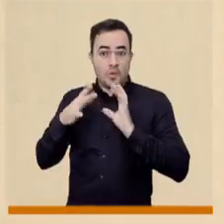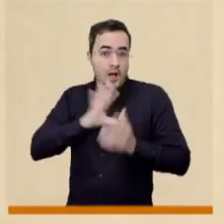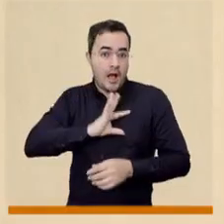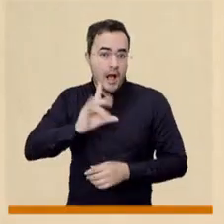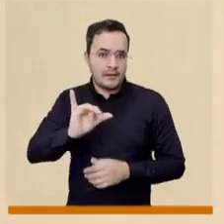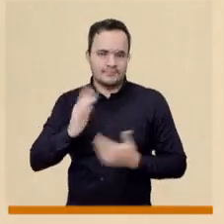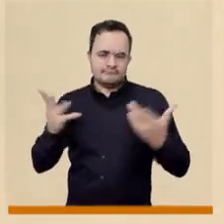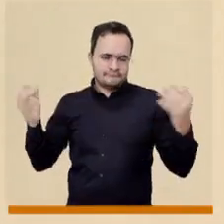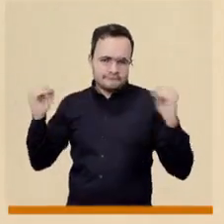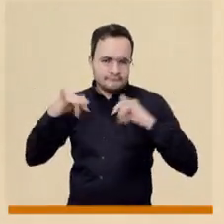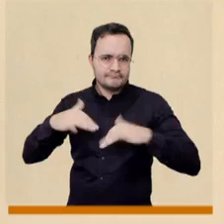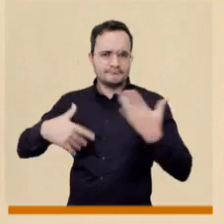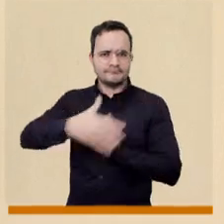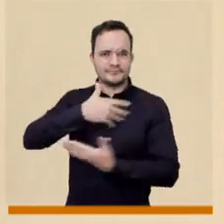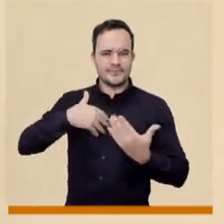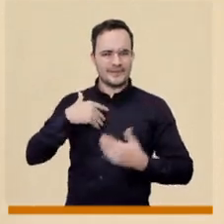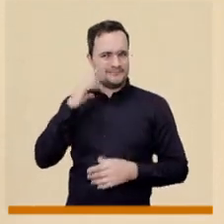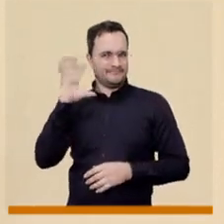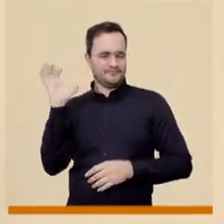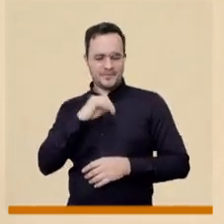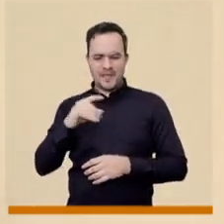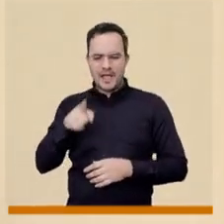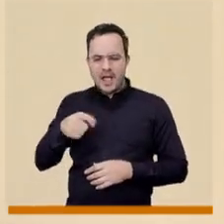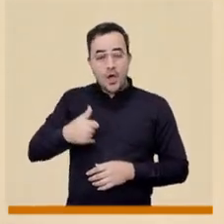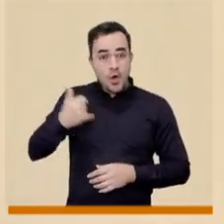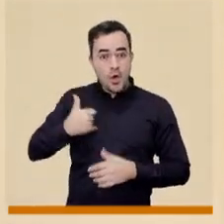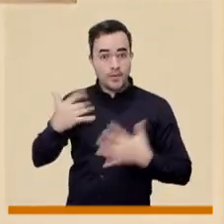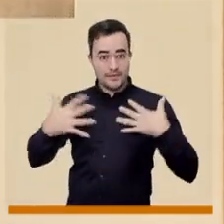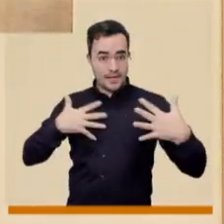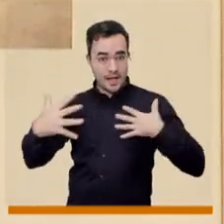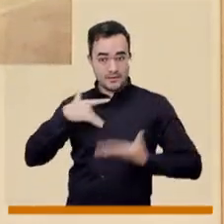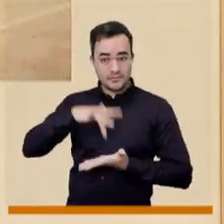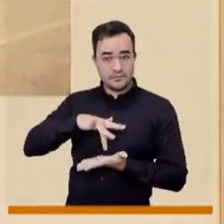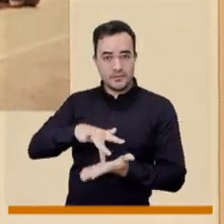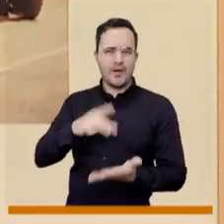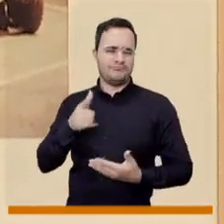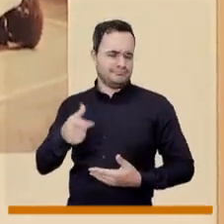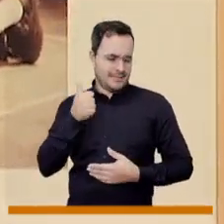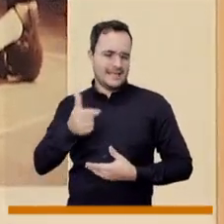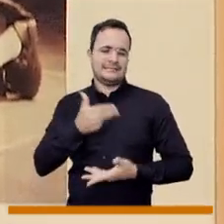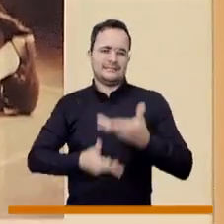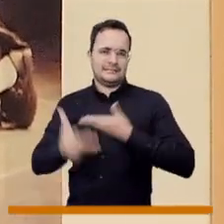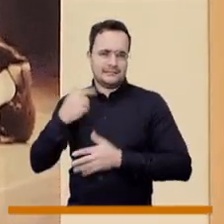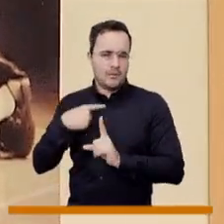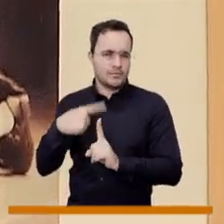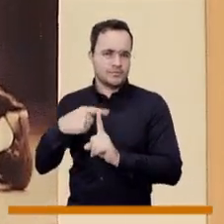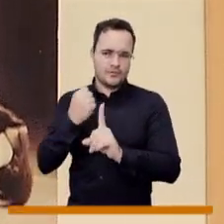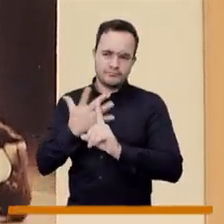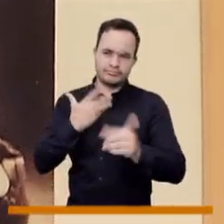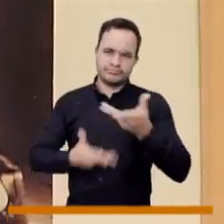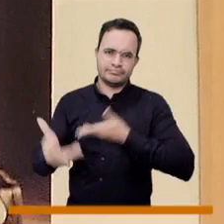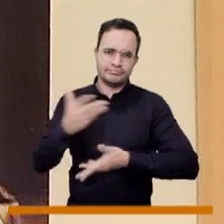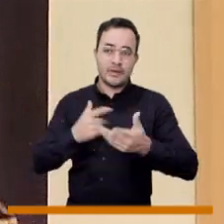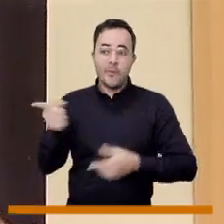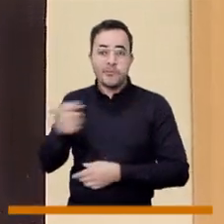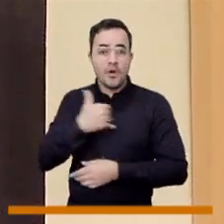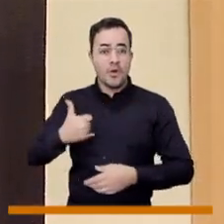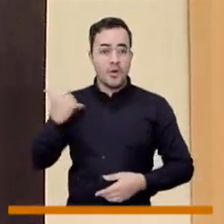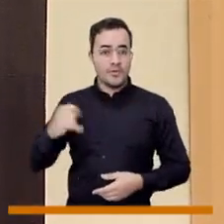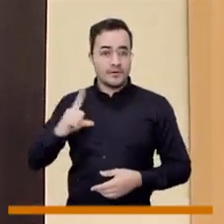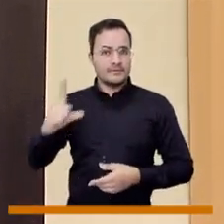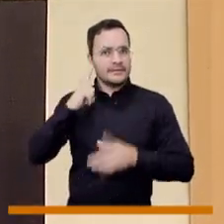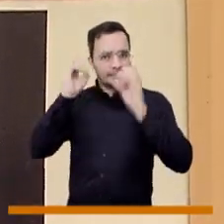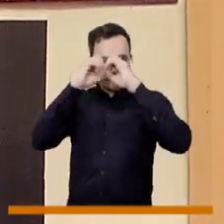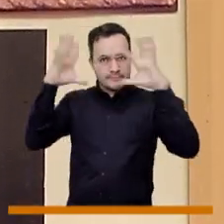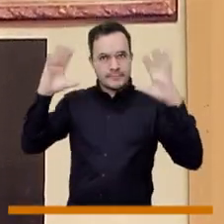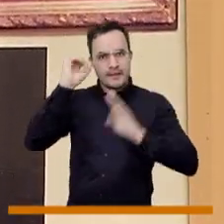creemos que aquí es el teatro joven el que teje palabra, el que conversa, jóvenes que están pensándose de manera